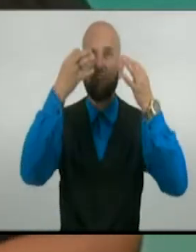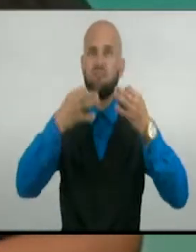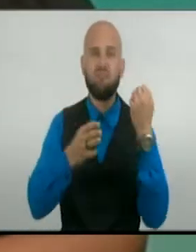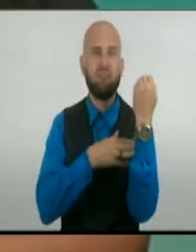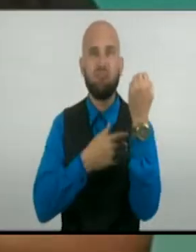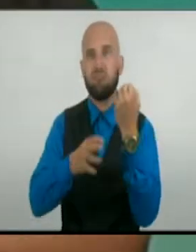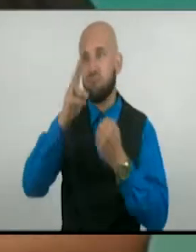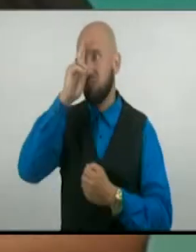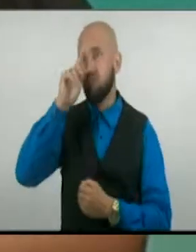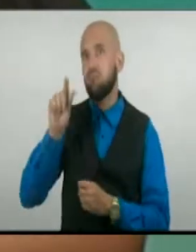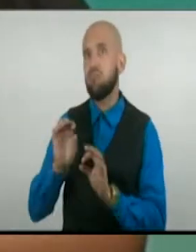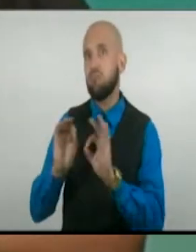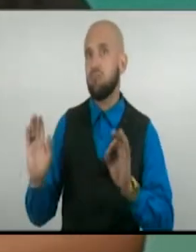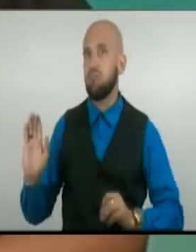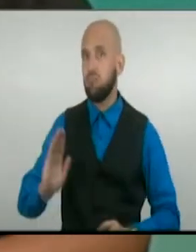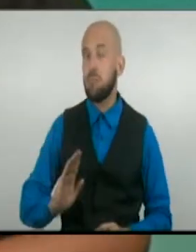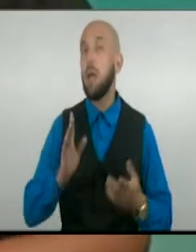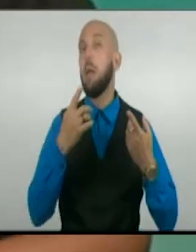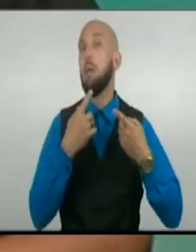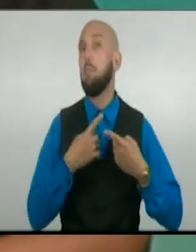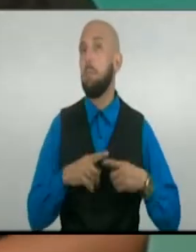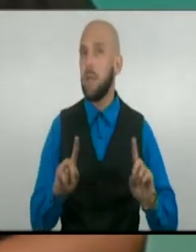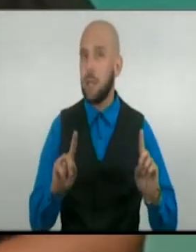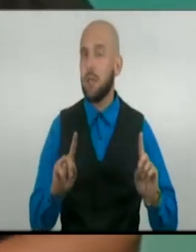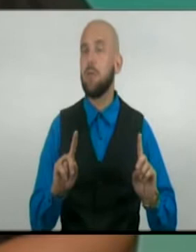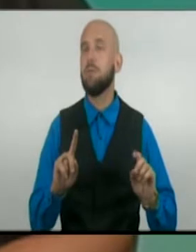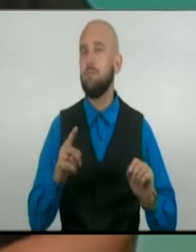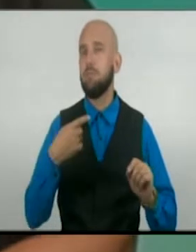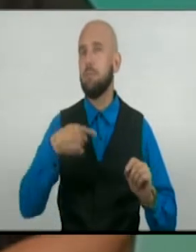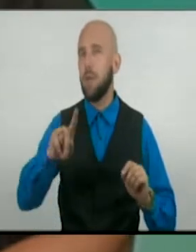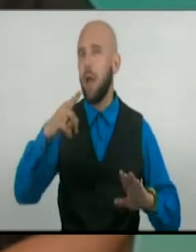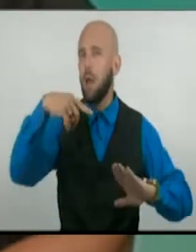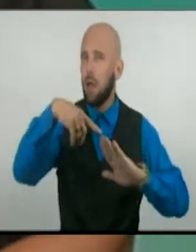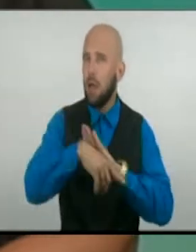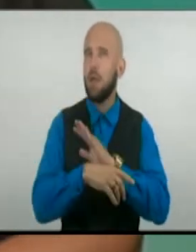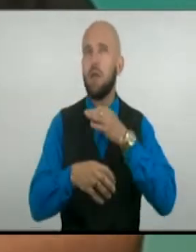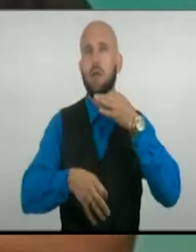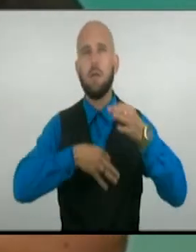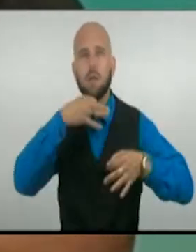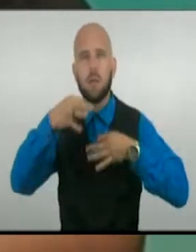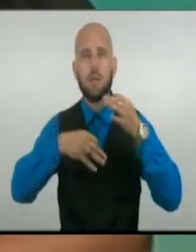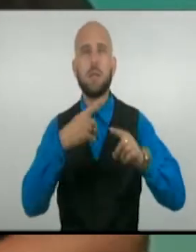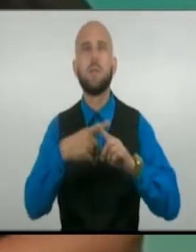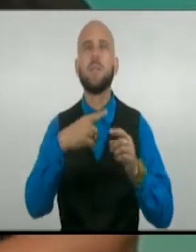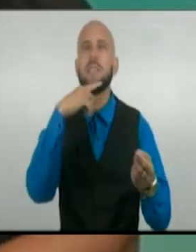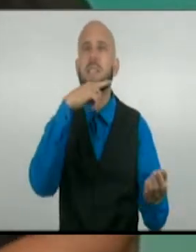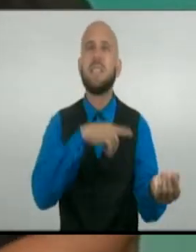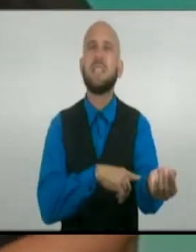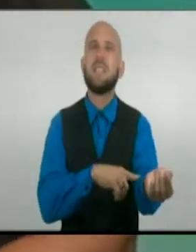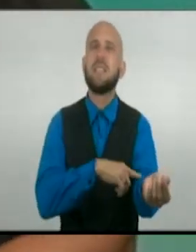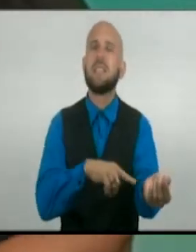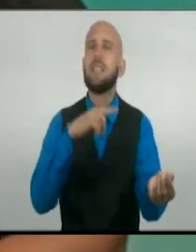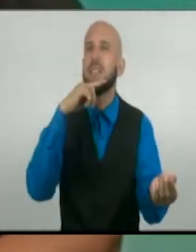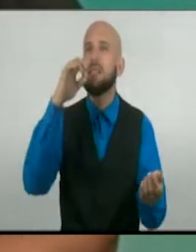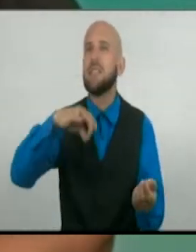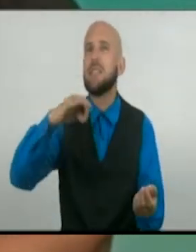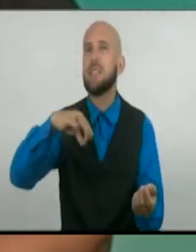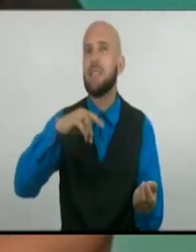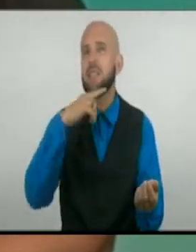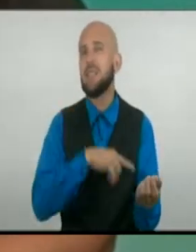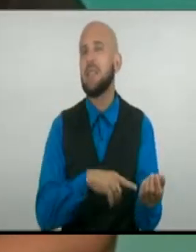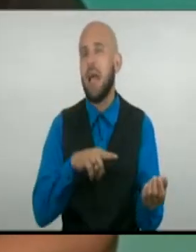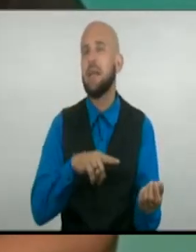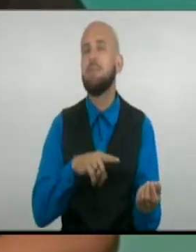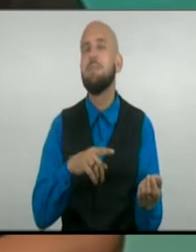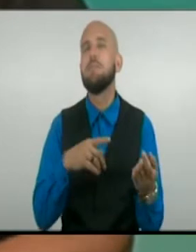oportuna de primera mano pero antes de adentrarnos en este tema que ocupará la la mayor parte de la emisión